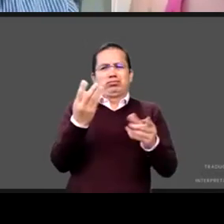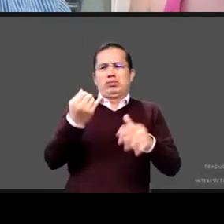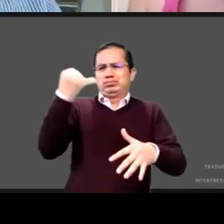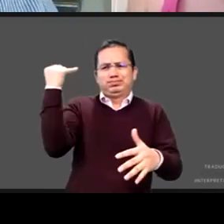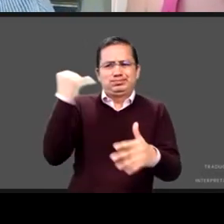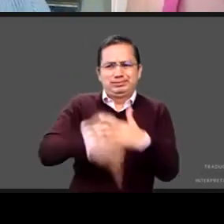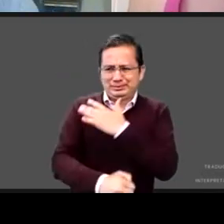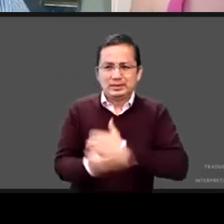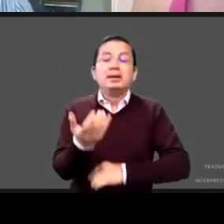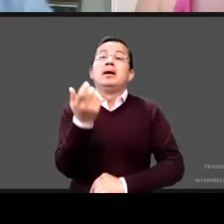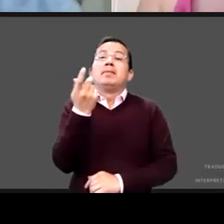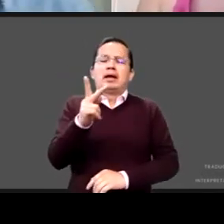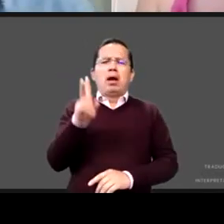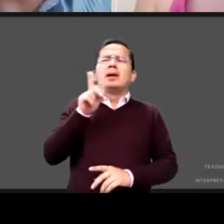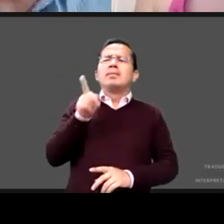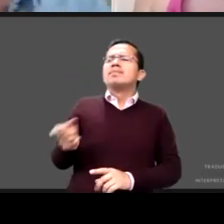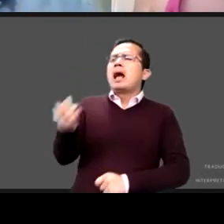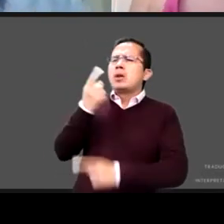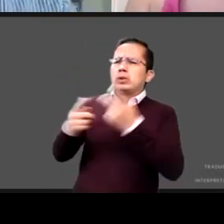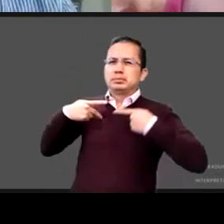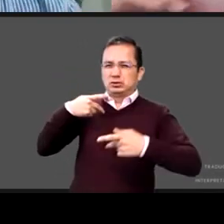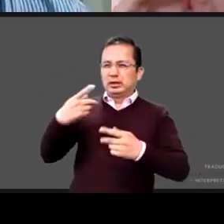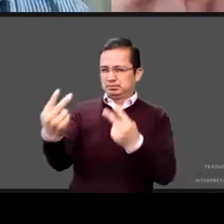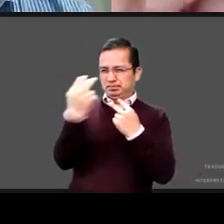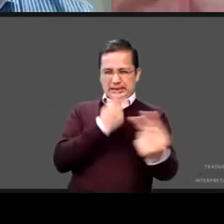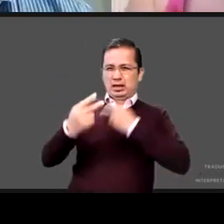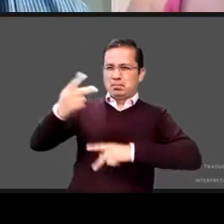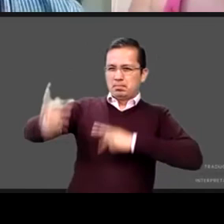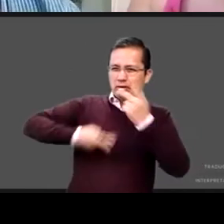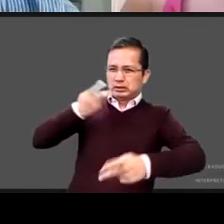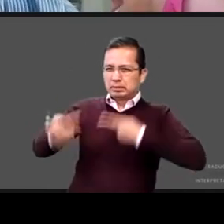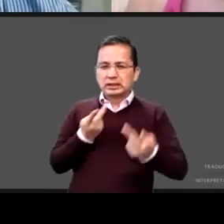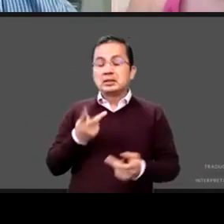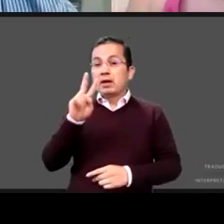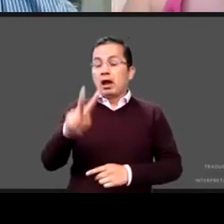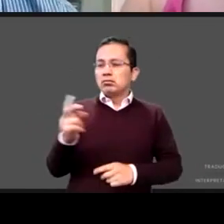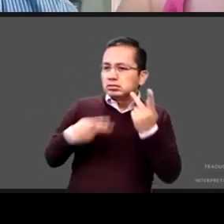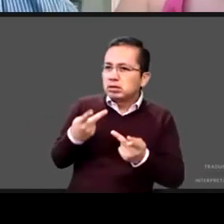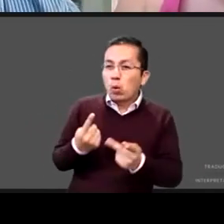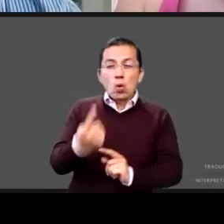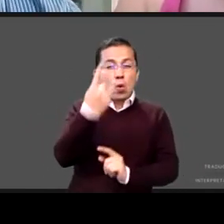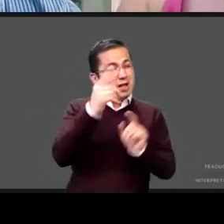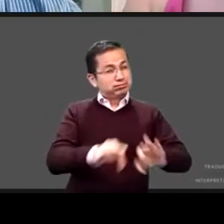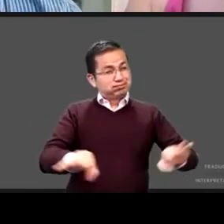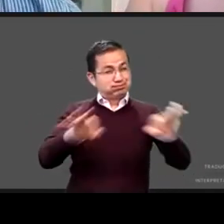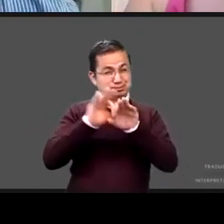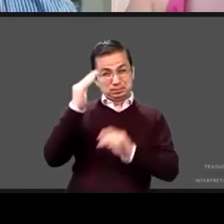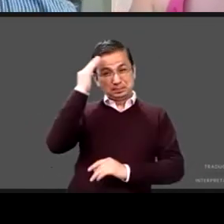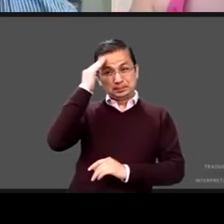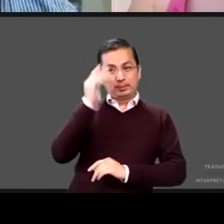preguntas que nos comparten las y los participantes, que me parece central. ¿Qué hacer si mi vecino o